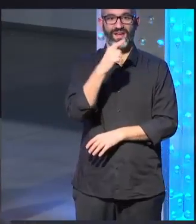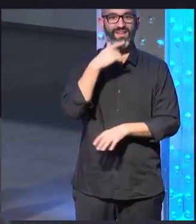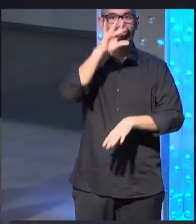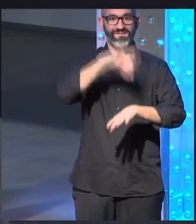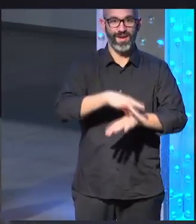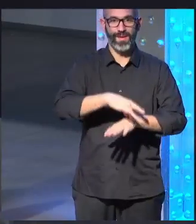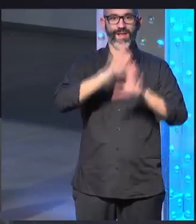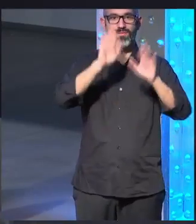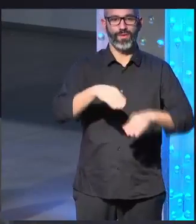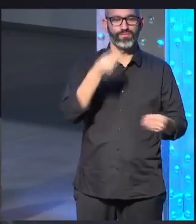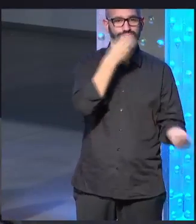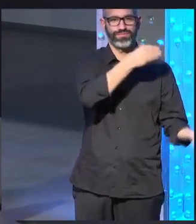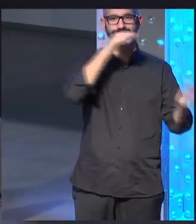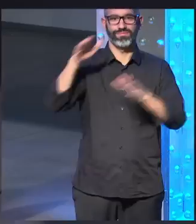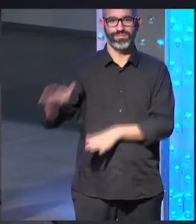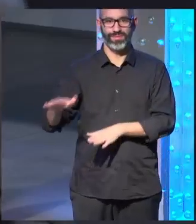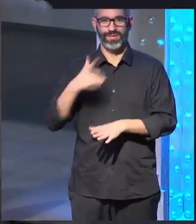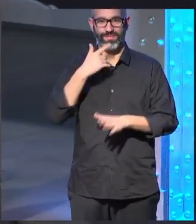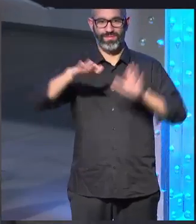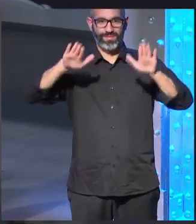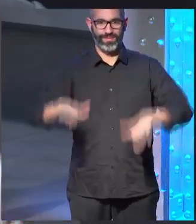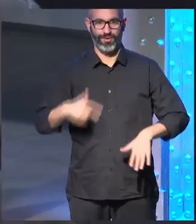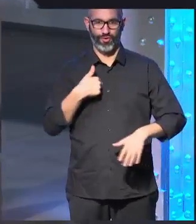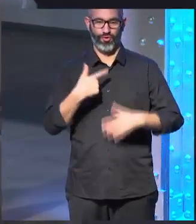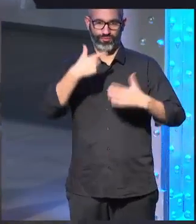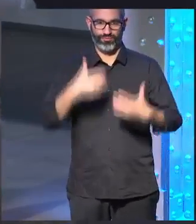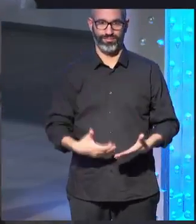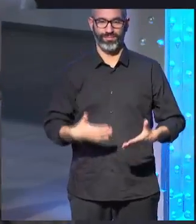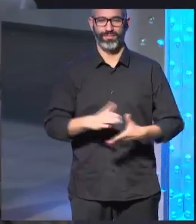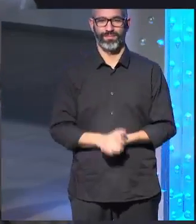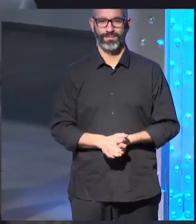hemos tenido la oportunidad de que Luis Miguel estuviera con nosotros.